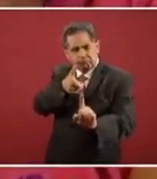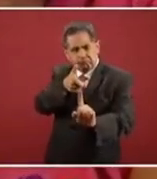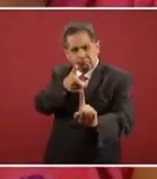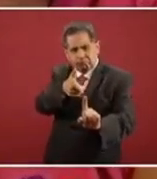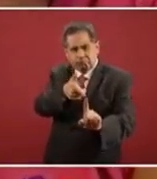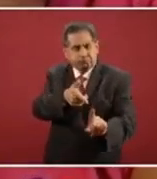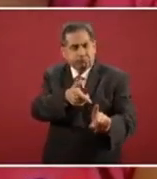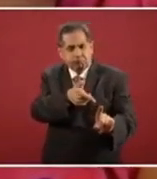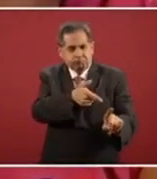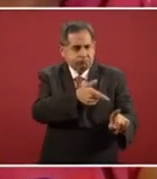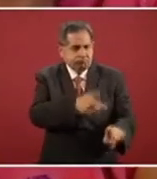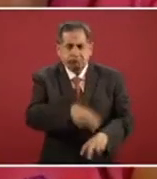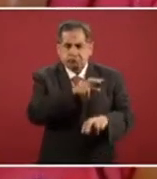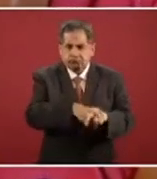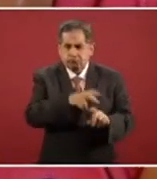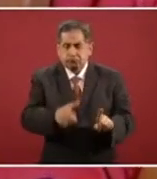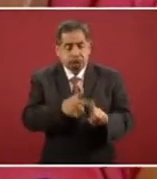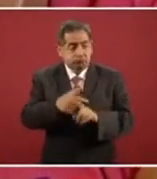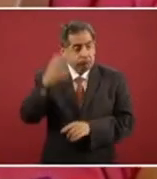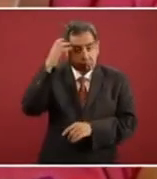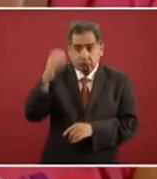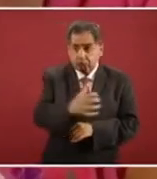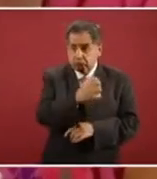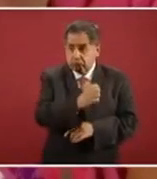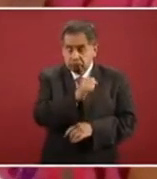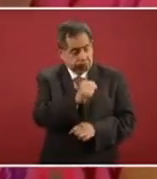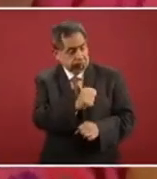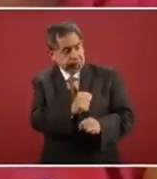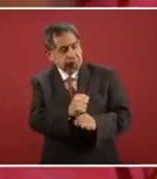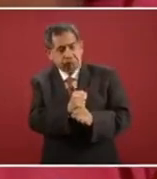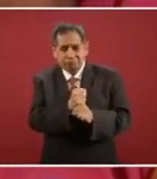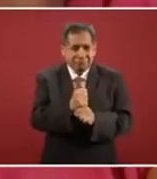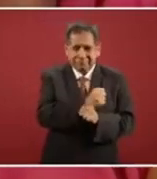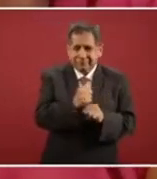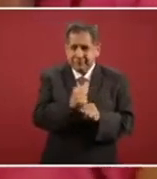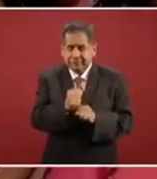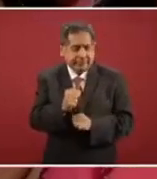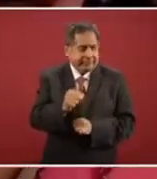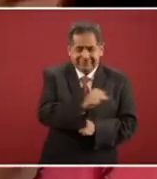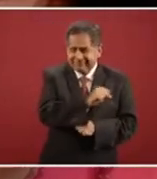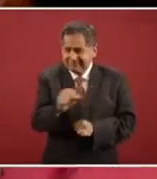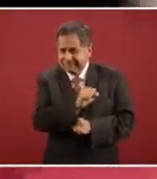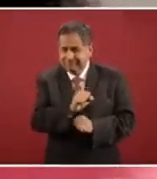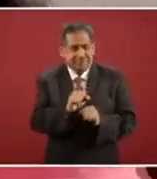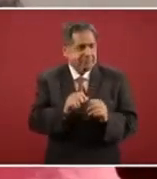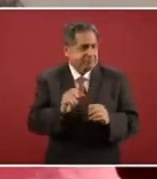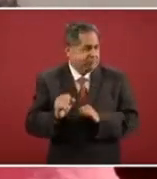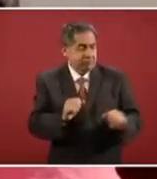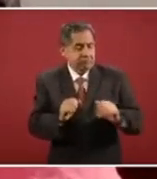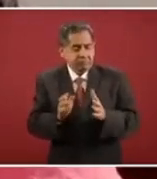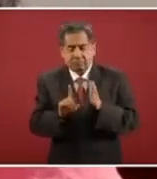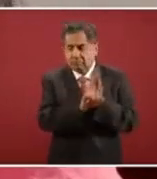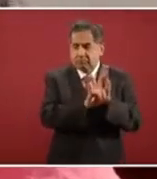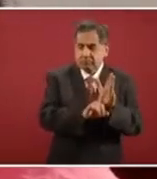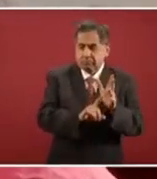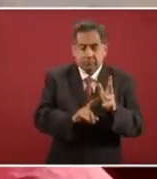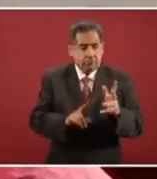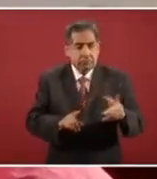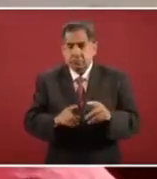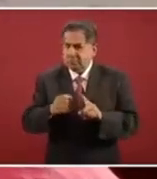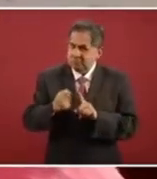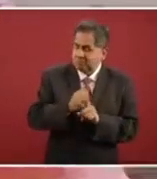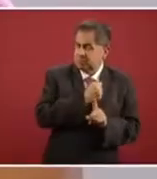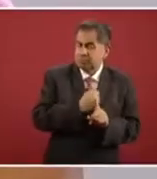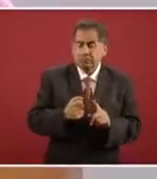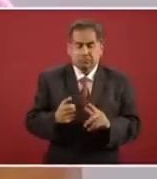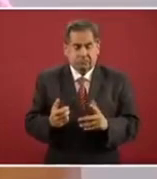a sentarme así y llegaban y me agarraban de cabeza, me daban de la pared y decían, y llegaban y me golpeaban,